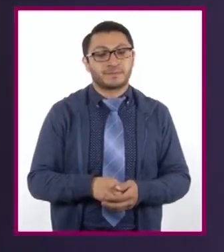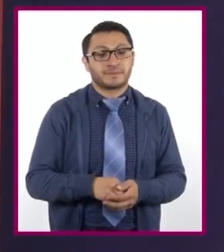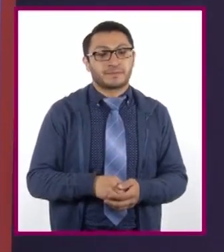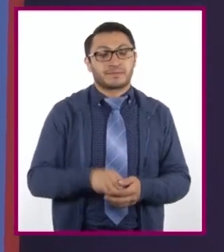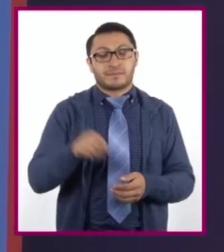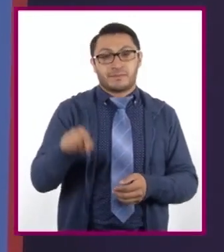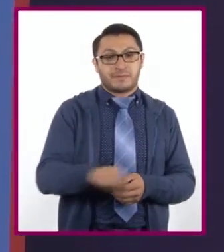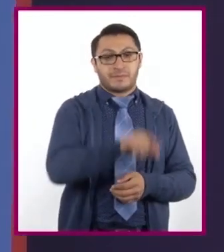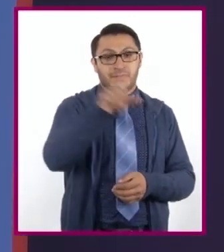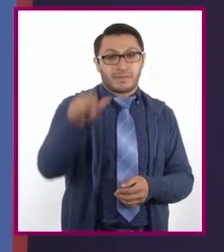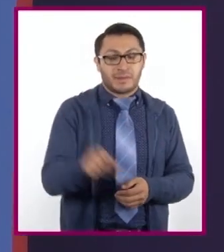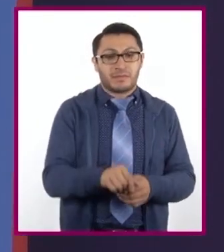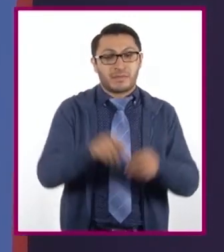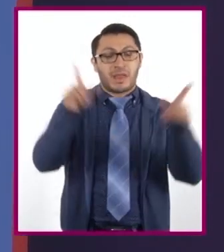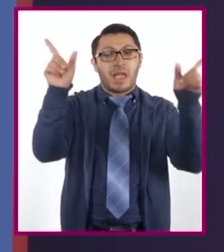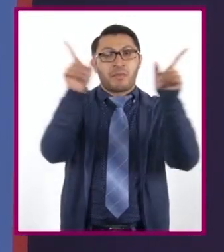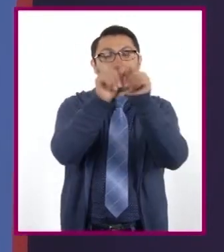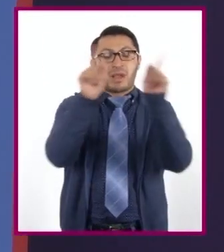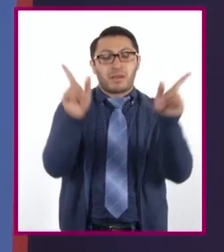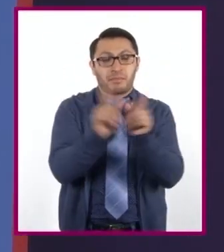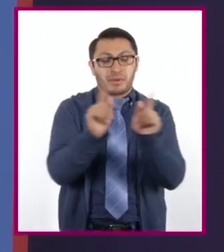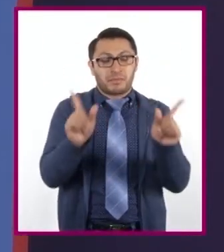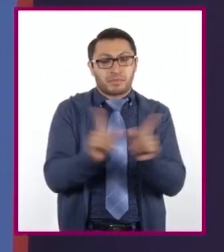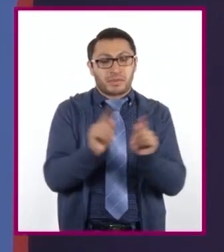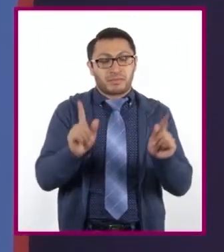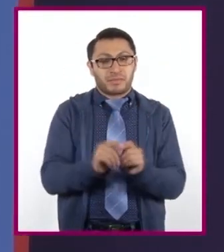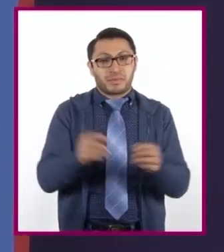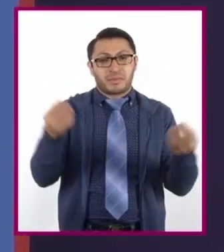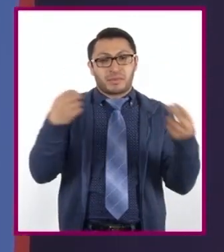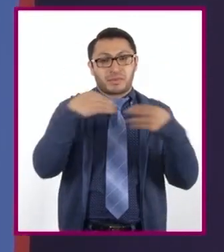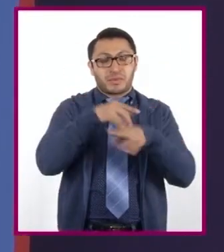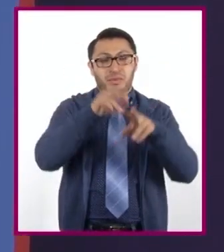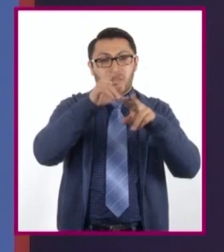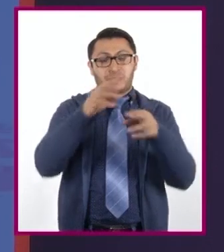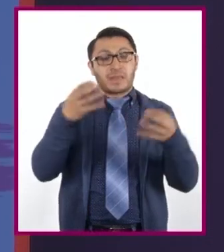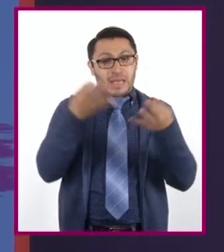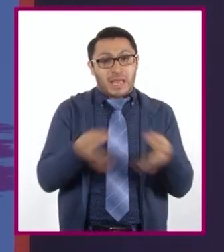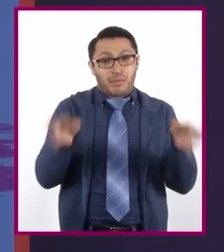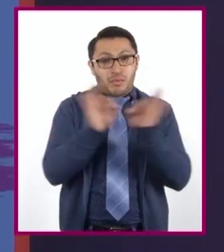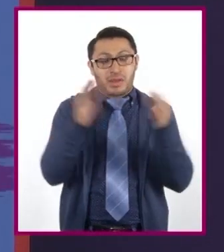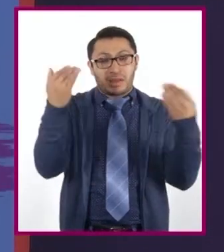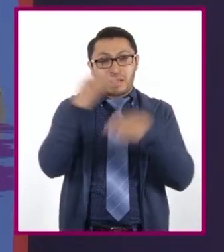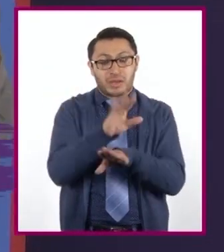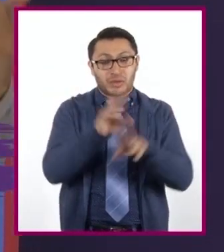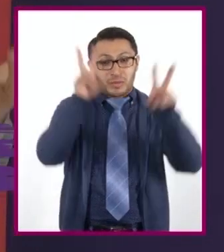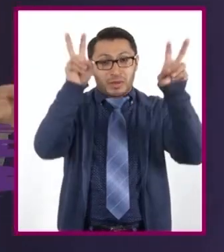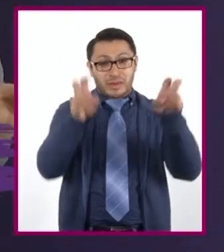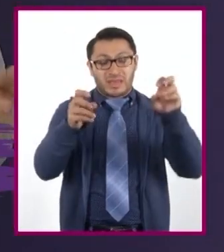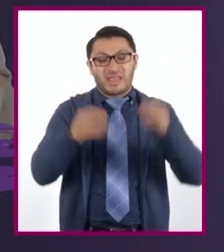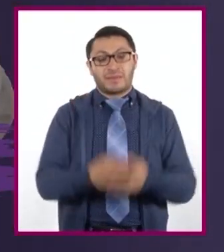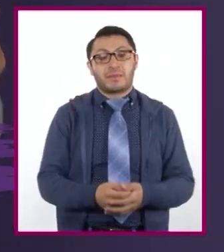Al final, resume los aspectos más importantes del tema expuesto. Panelistas o expertos son